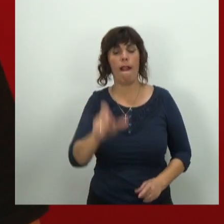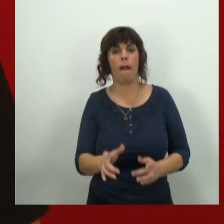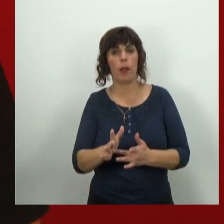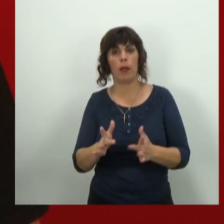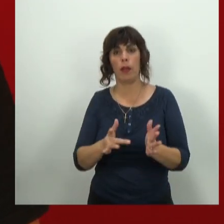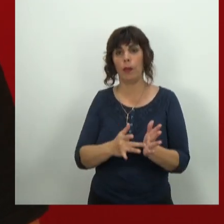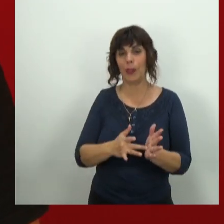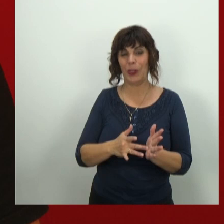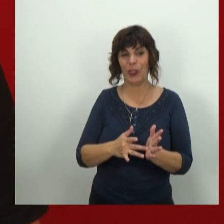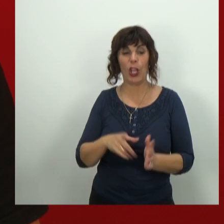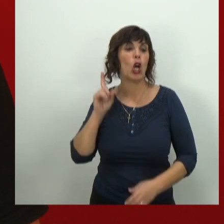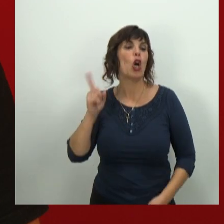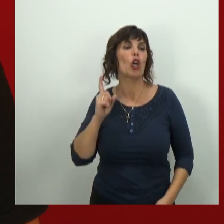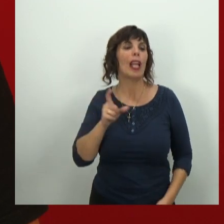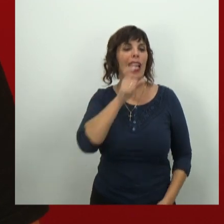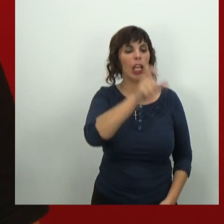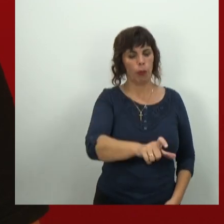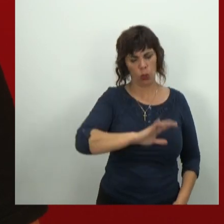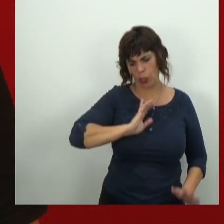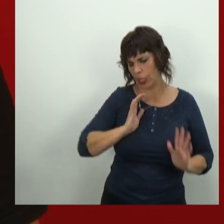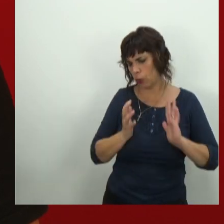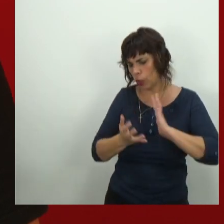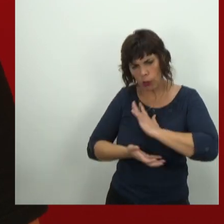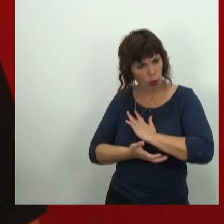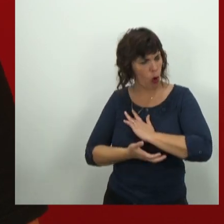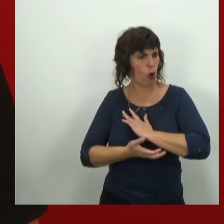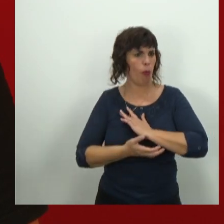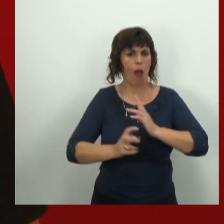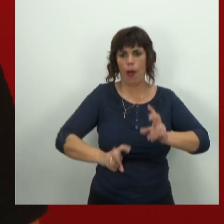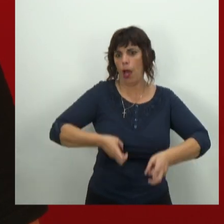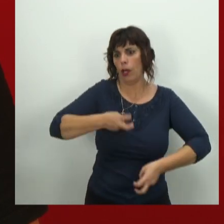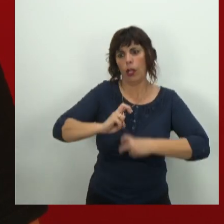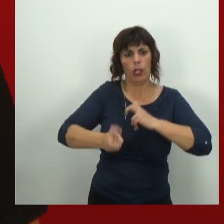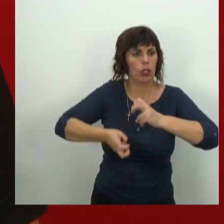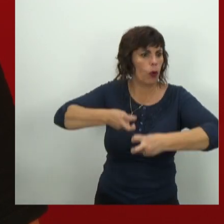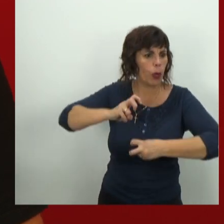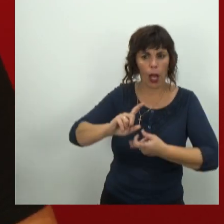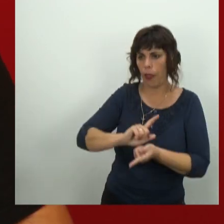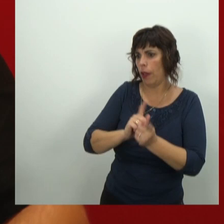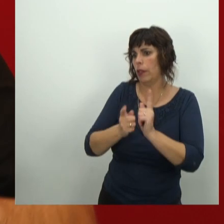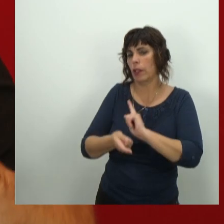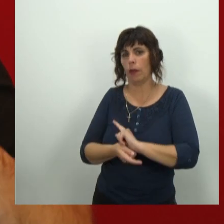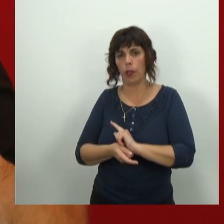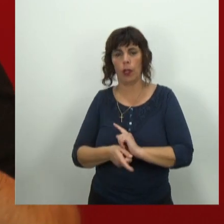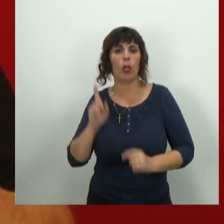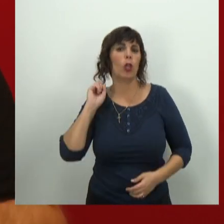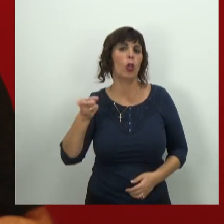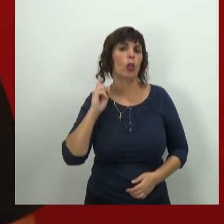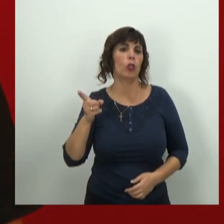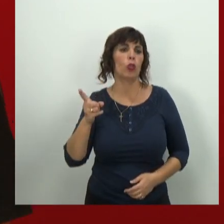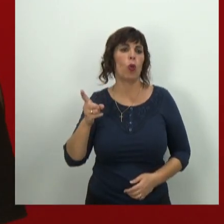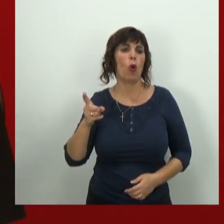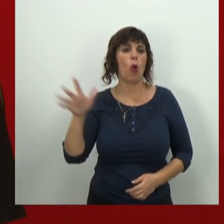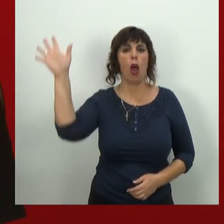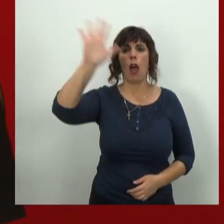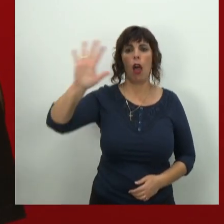cambia personas, salva, restaura. Es la presencia del reino de los